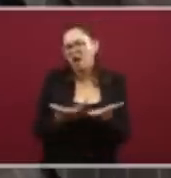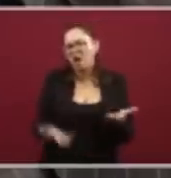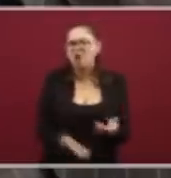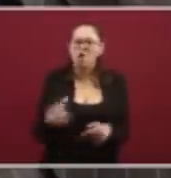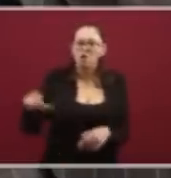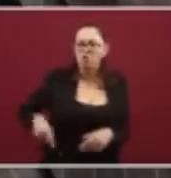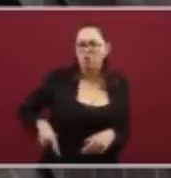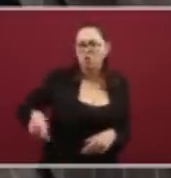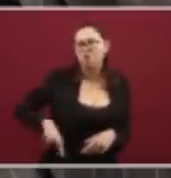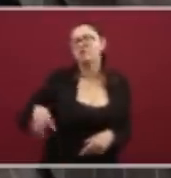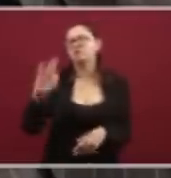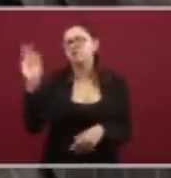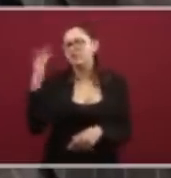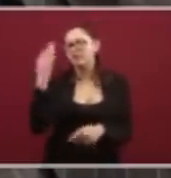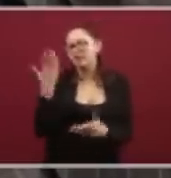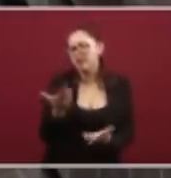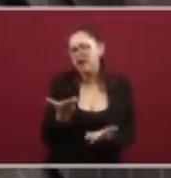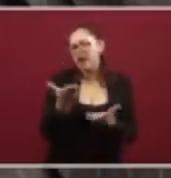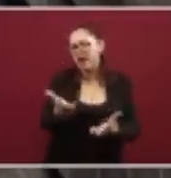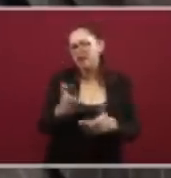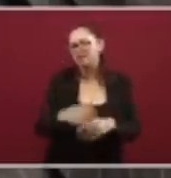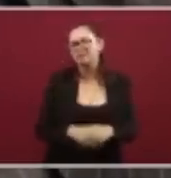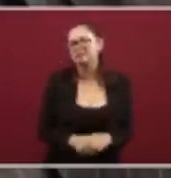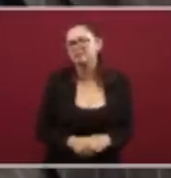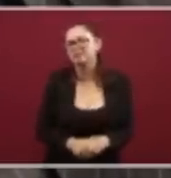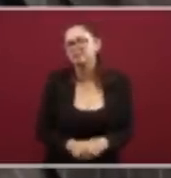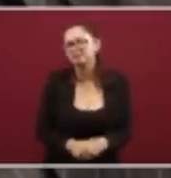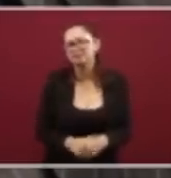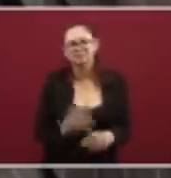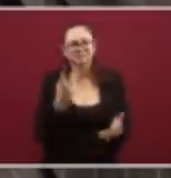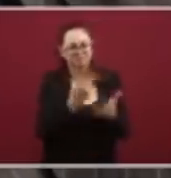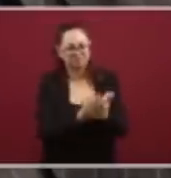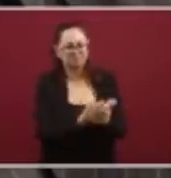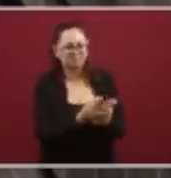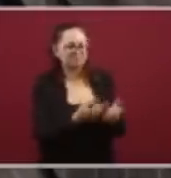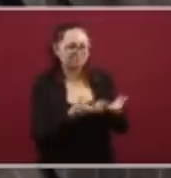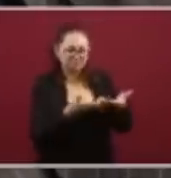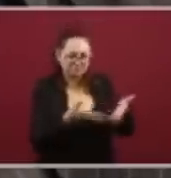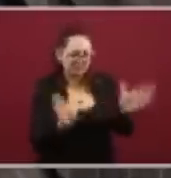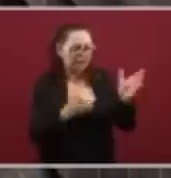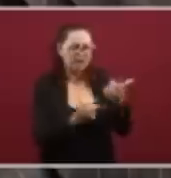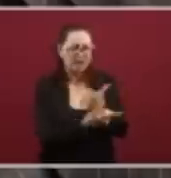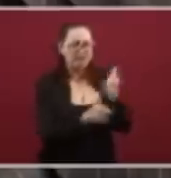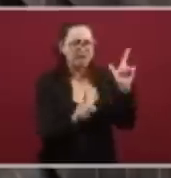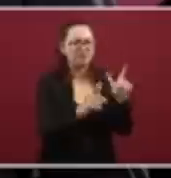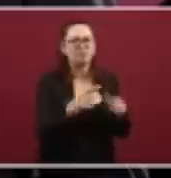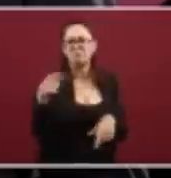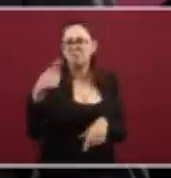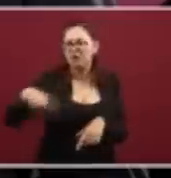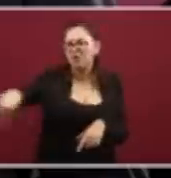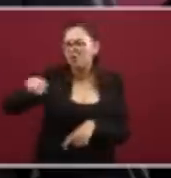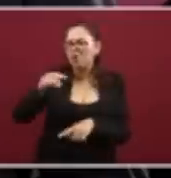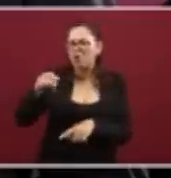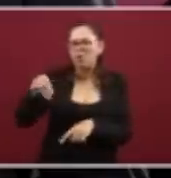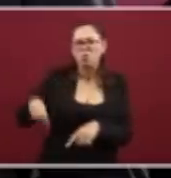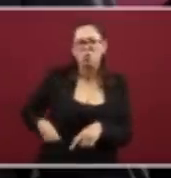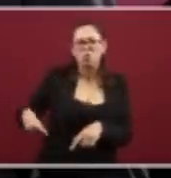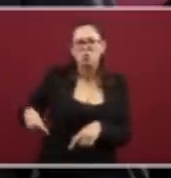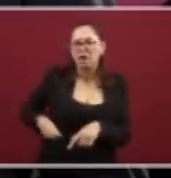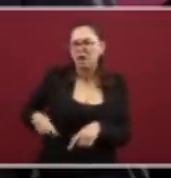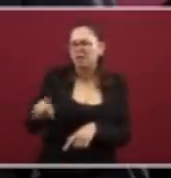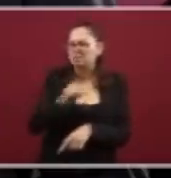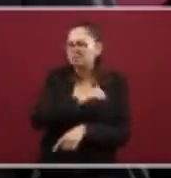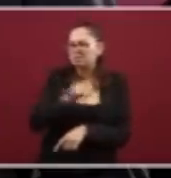digamos que ellos abandonarán la cárcel sino en castigar a los responsables de perseguir sus tierras eso es